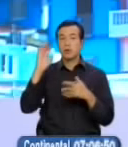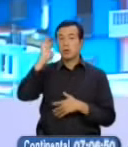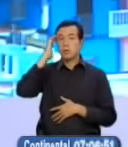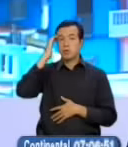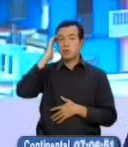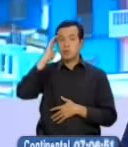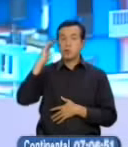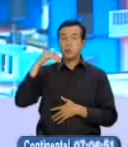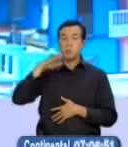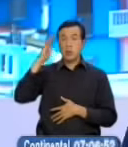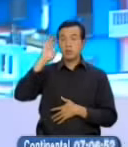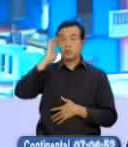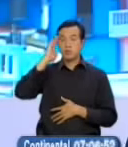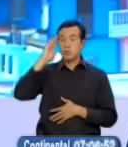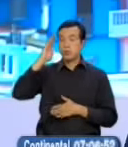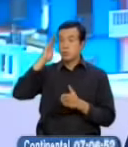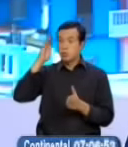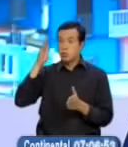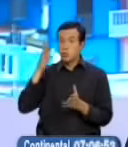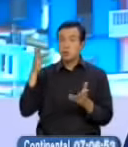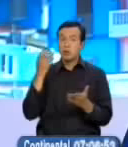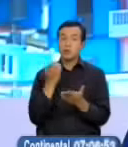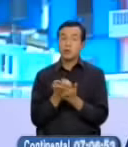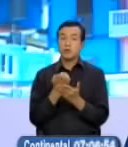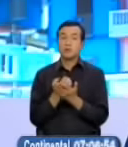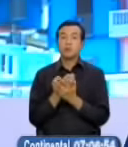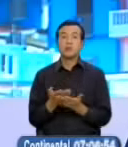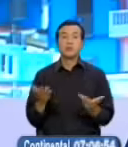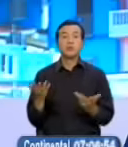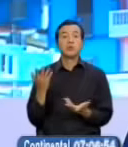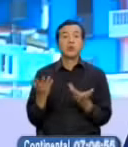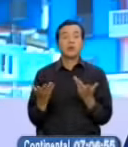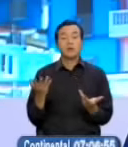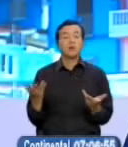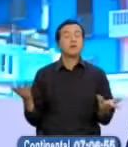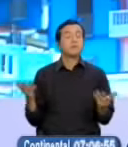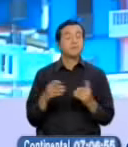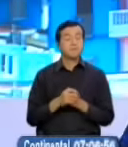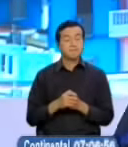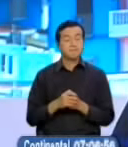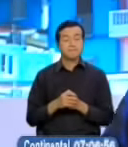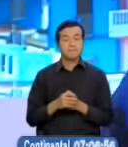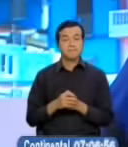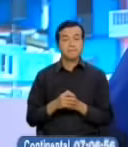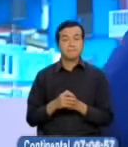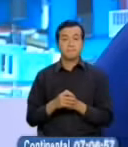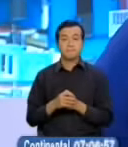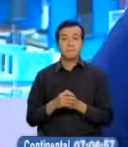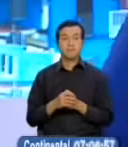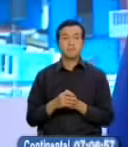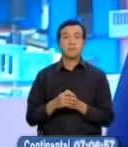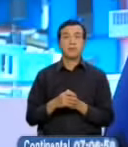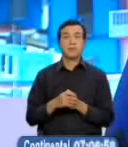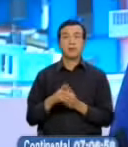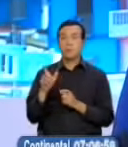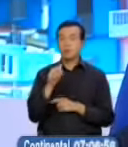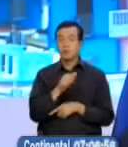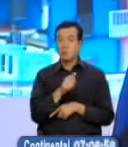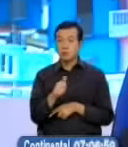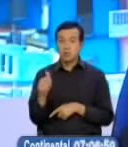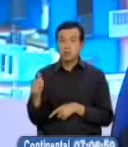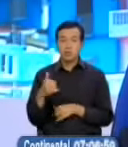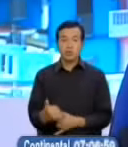preocupación que está muy centrada alrededor de lo económico podría estar de algún modo también haciendo que la población